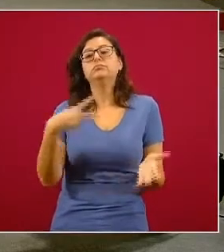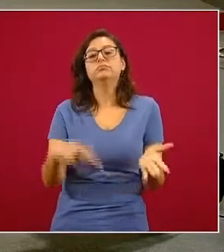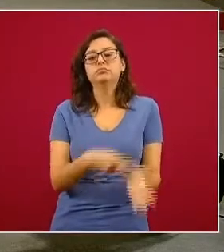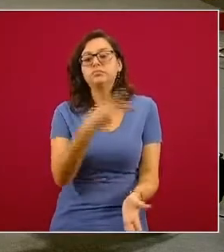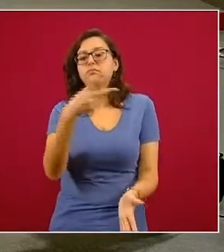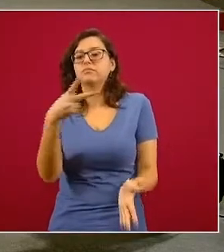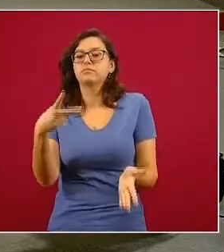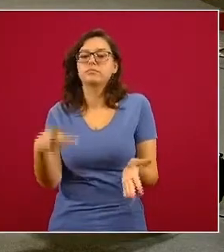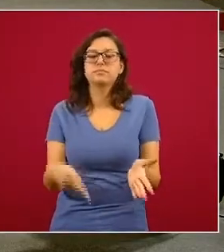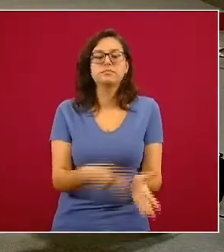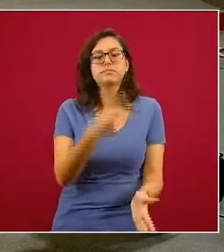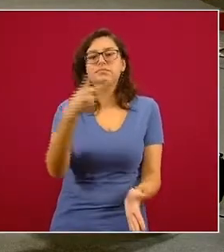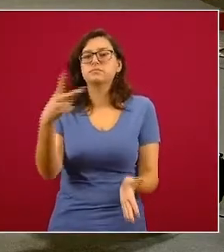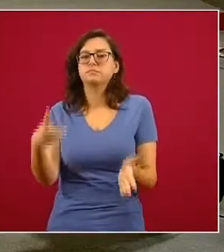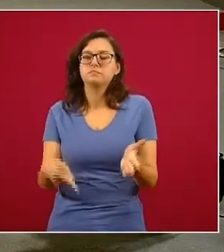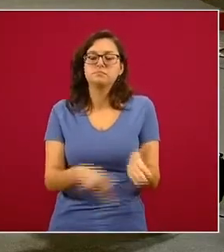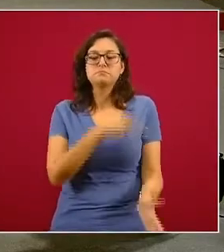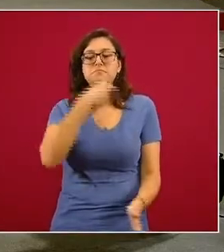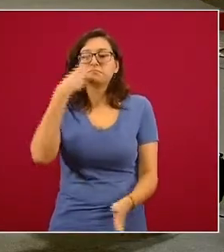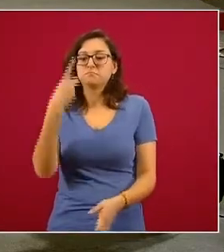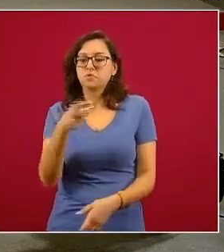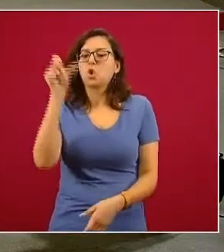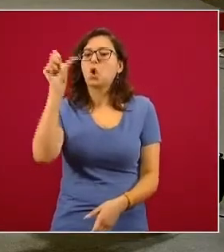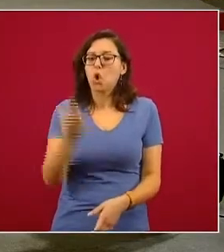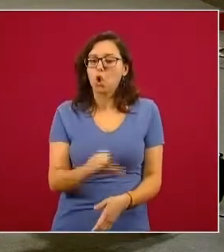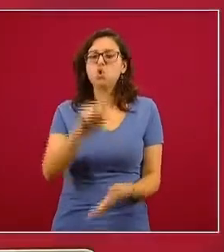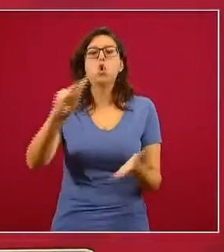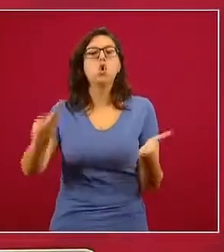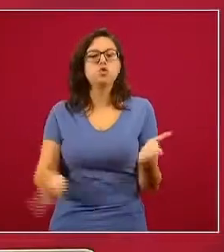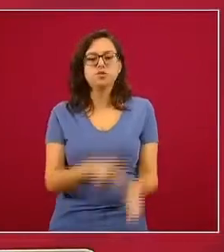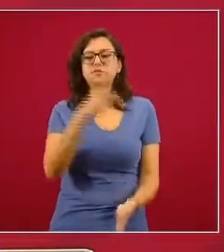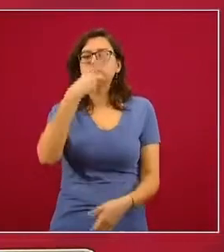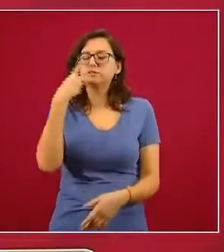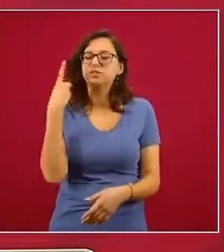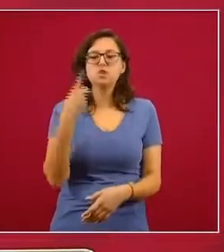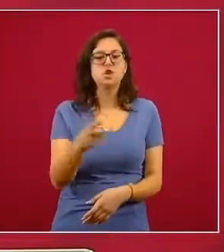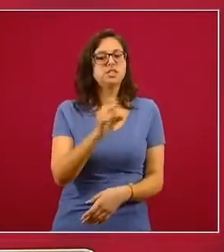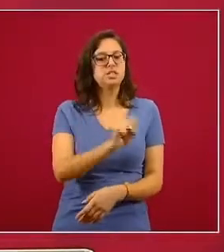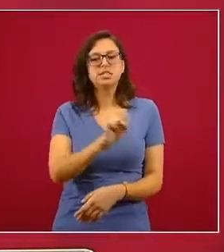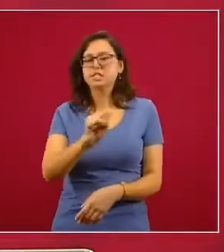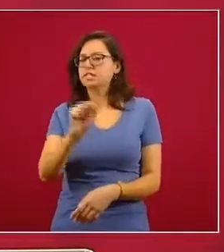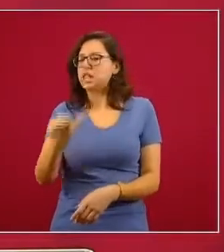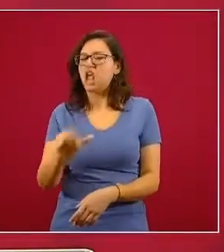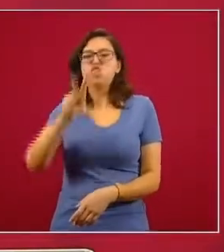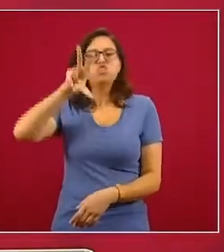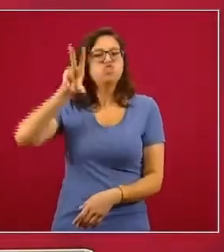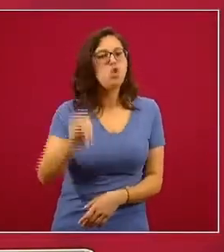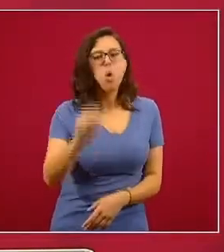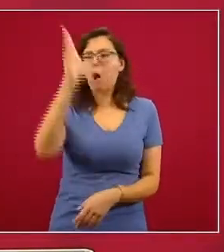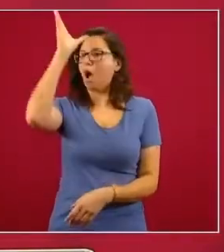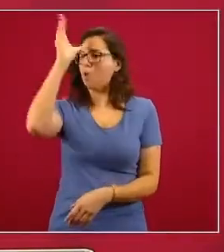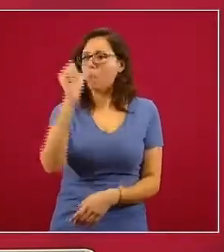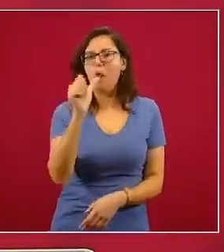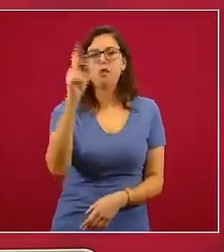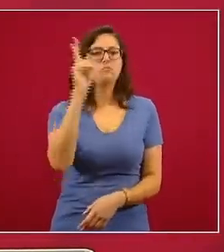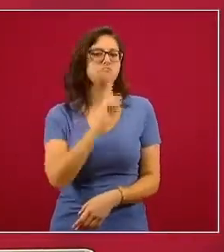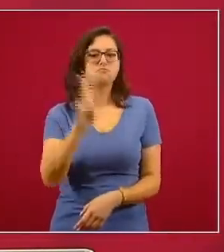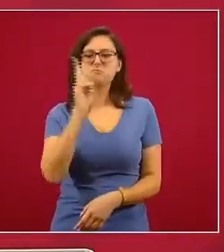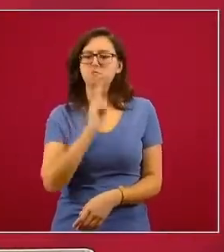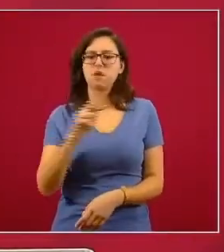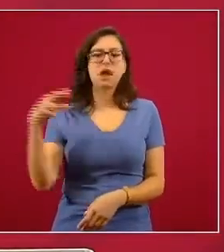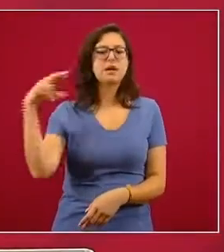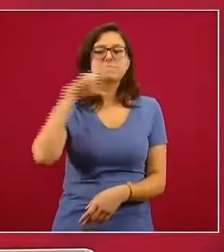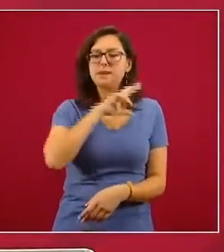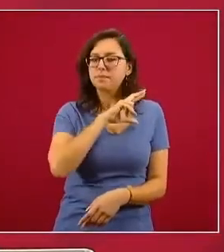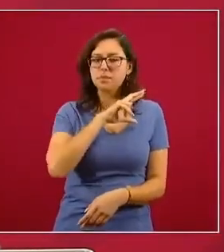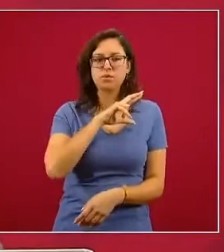en innumerables ocasiones y lo vuelvo a hacer, en el sentido que la Secretaría de Salud no recomienda el uso de pruebas rápidas porque